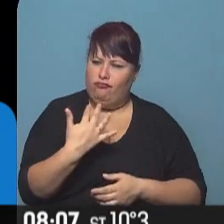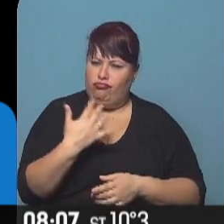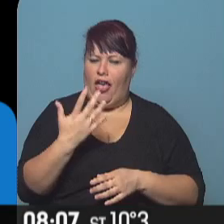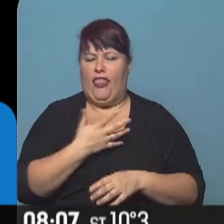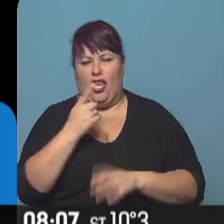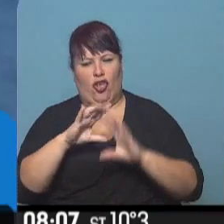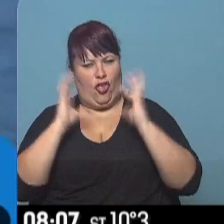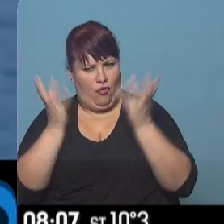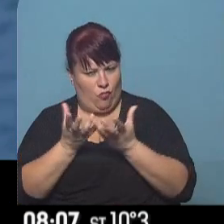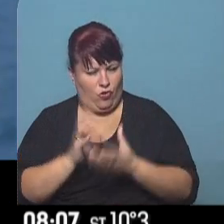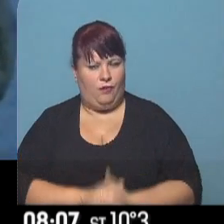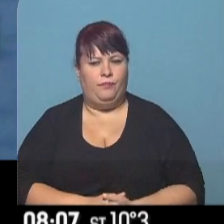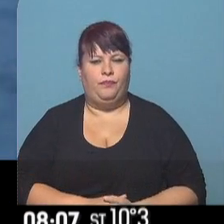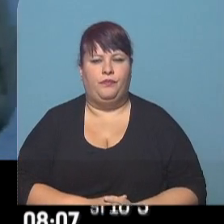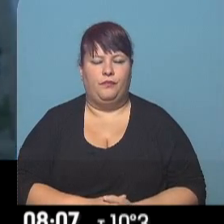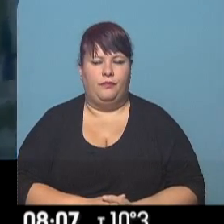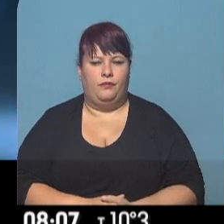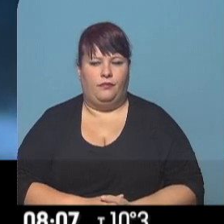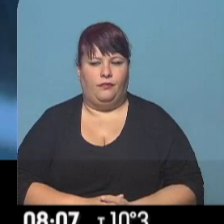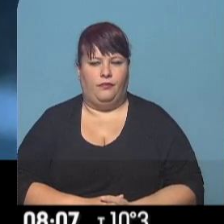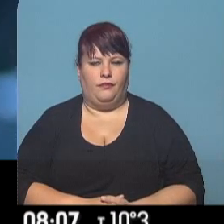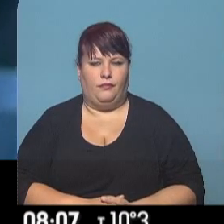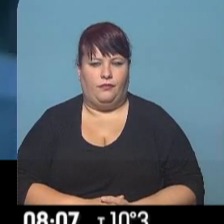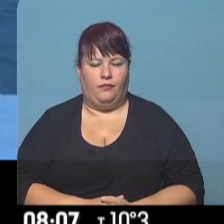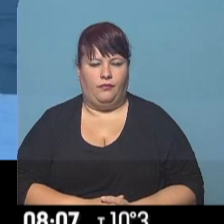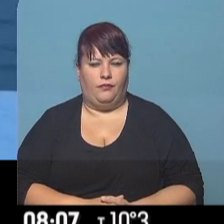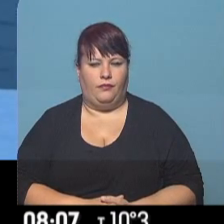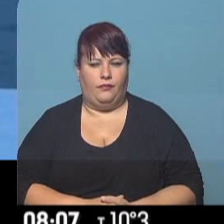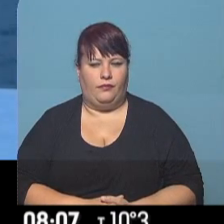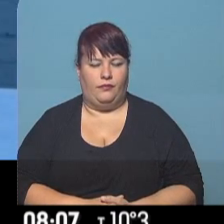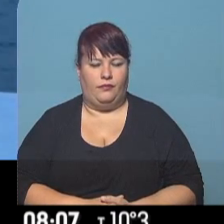directores del mundo. Si vos querés, nos podemos ir a casa hoy mismo. Creo que ya fue.